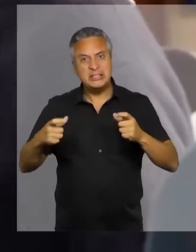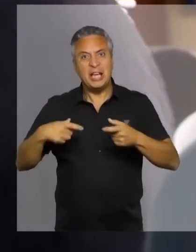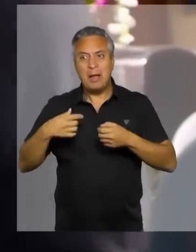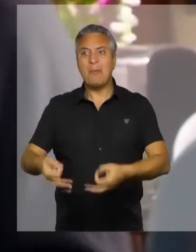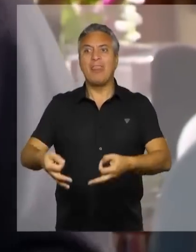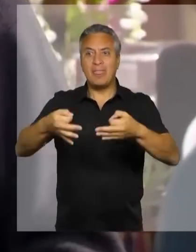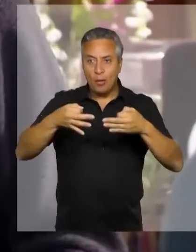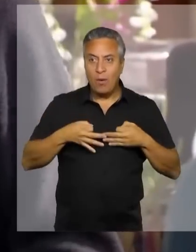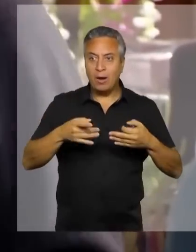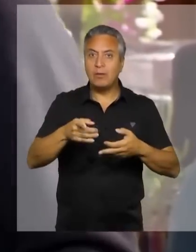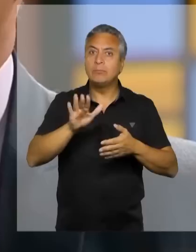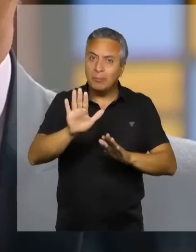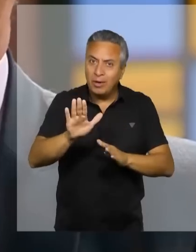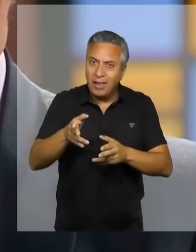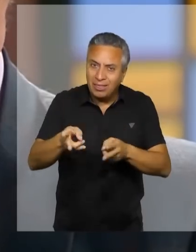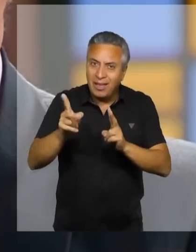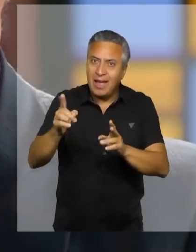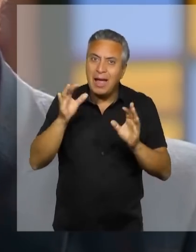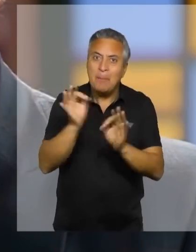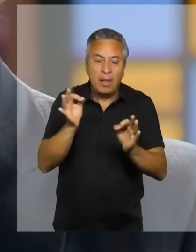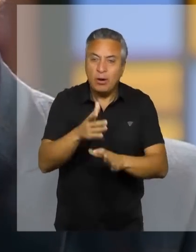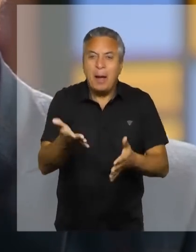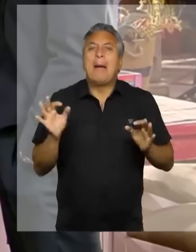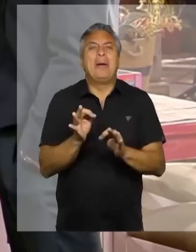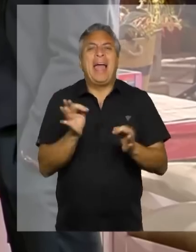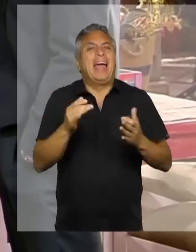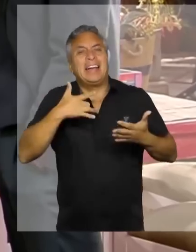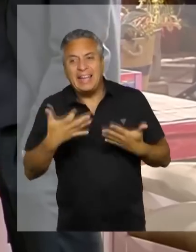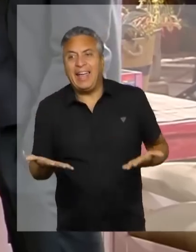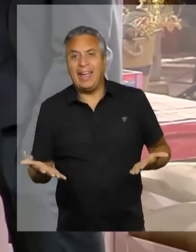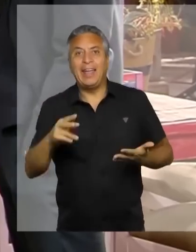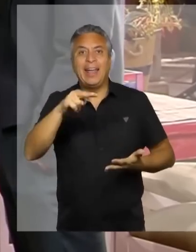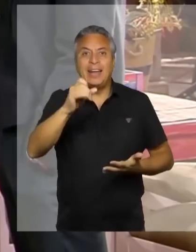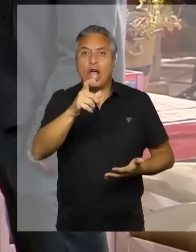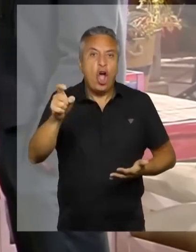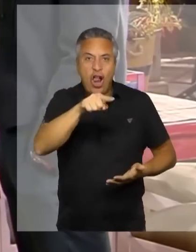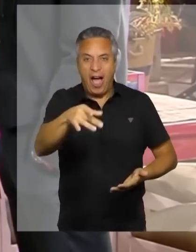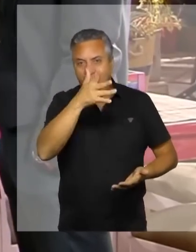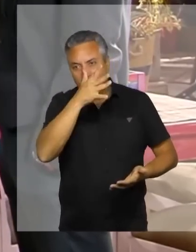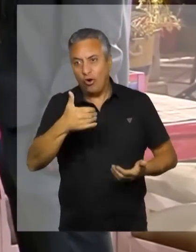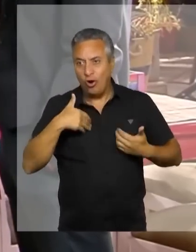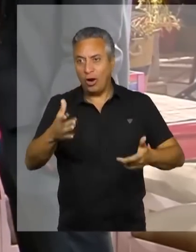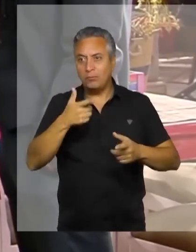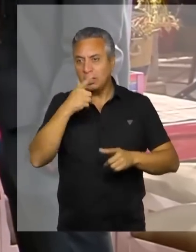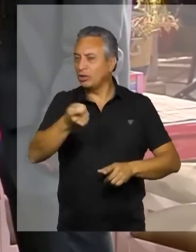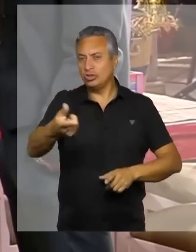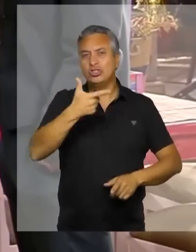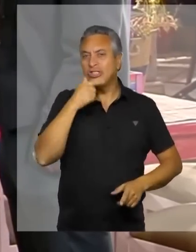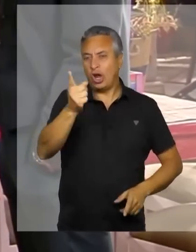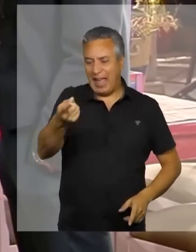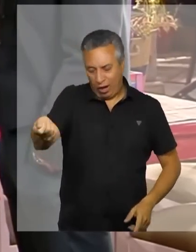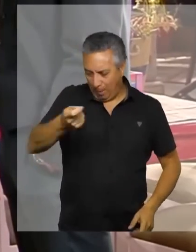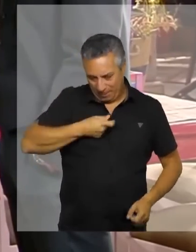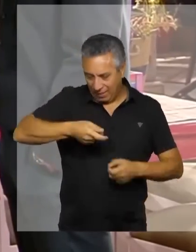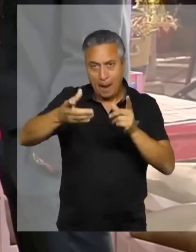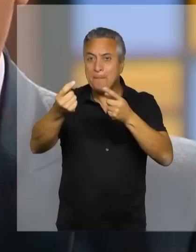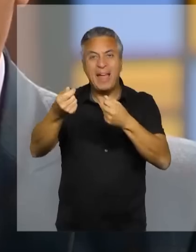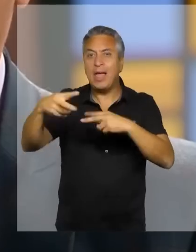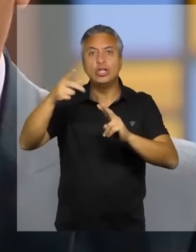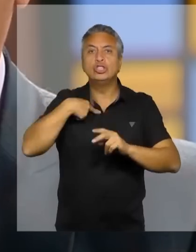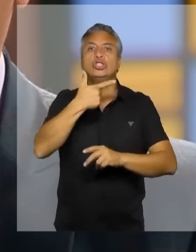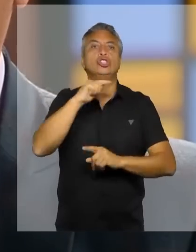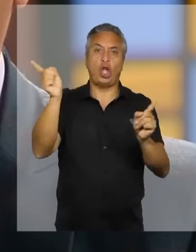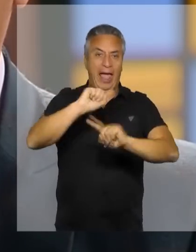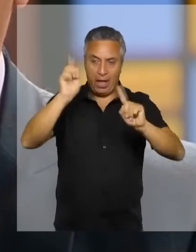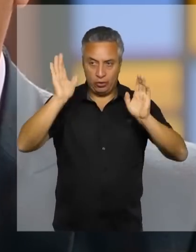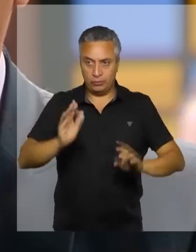dejes? Pero deja que explique. ¿Pero explicar qué? Nicolás se está burlando de nosotros. Toma, no quiero su plata. Toma. No quiero su plata.